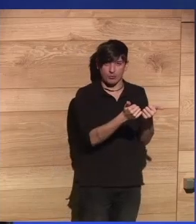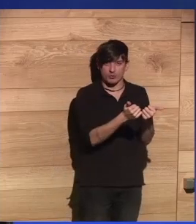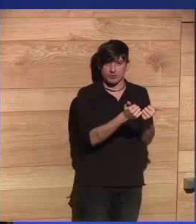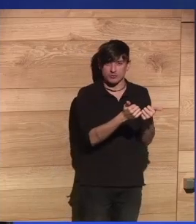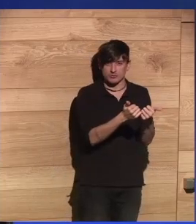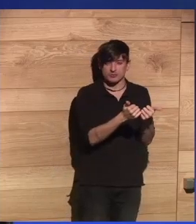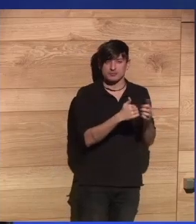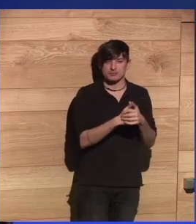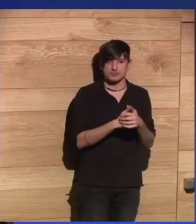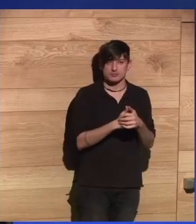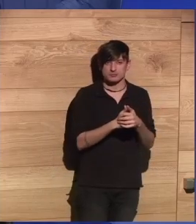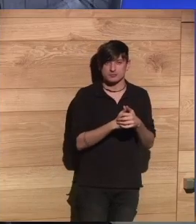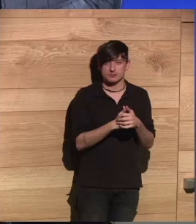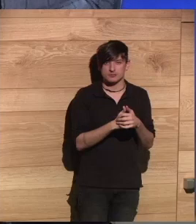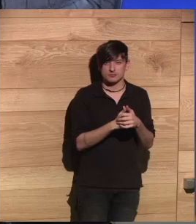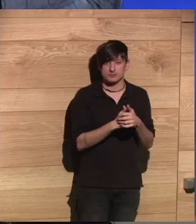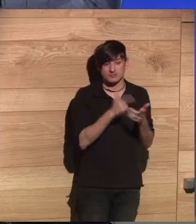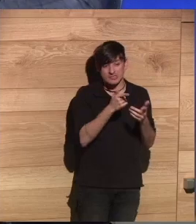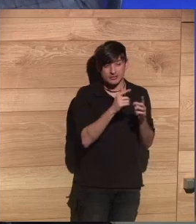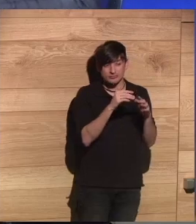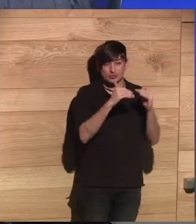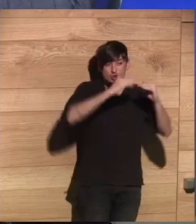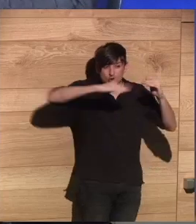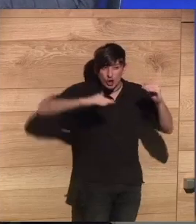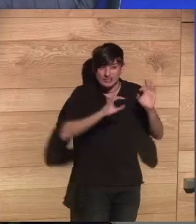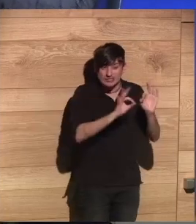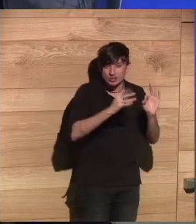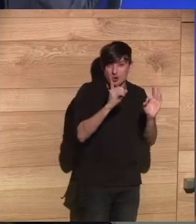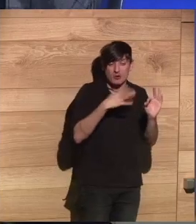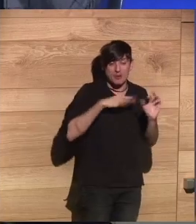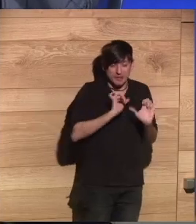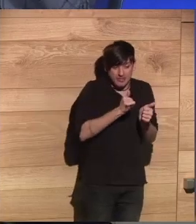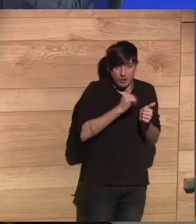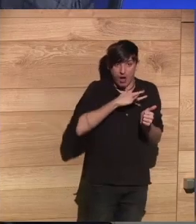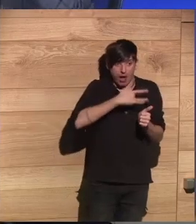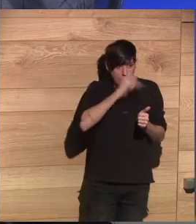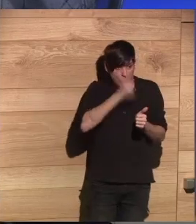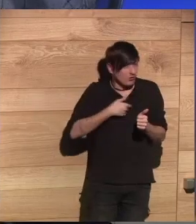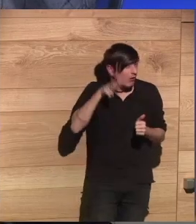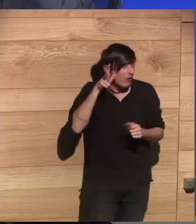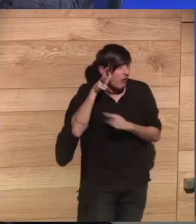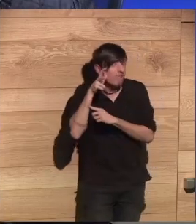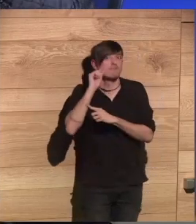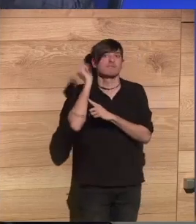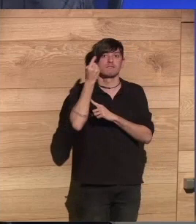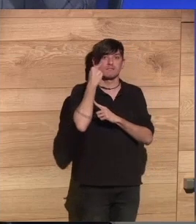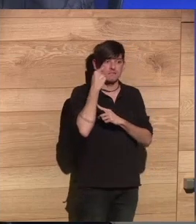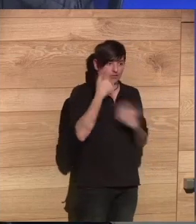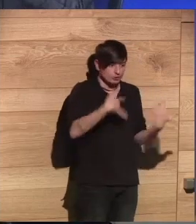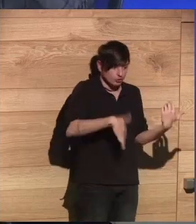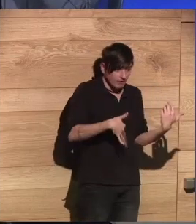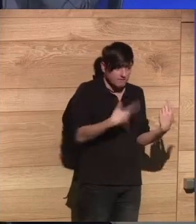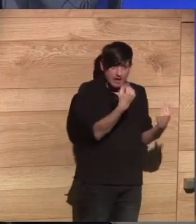también del no en esos tonos, pero al comienzo del Amor Brujo, o sea que uno lo escucha e inmediatamente identifica la sonoridad de las